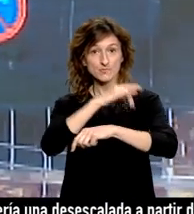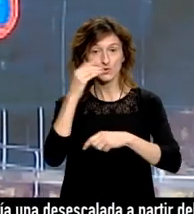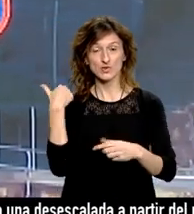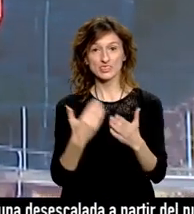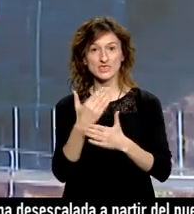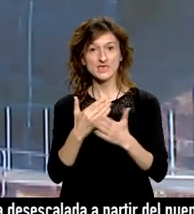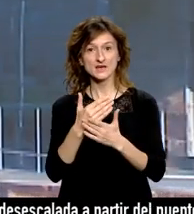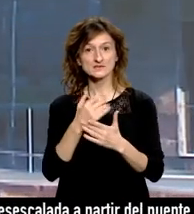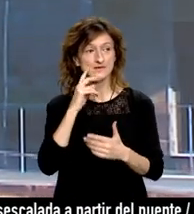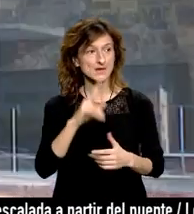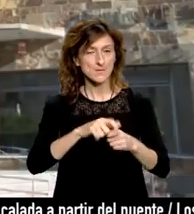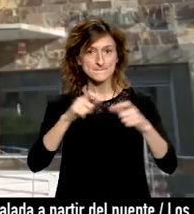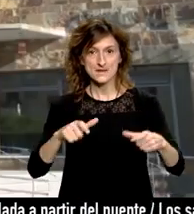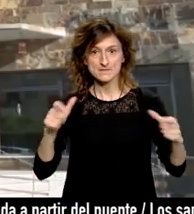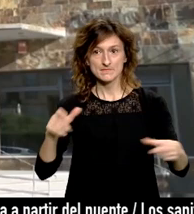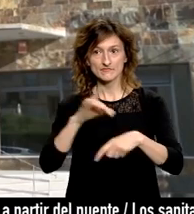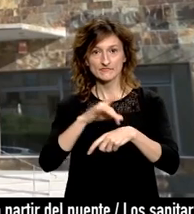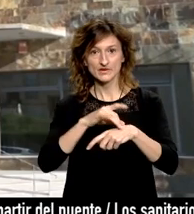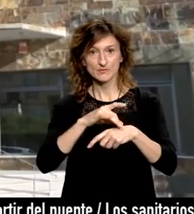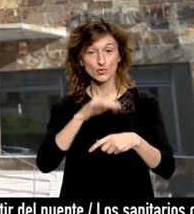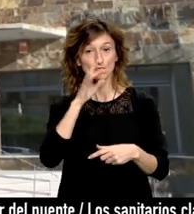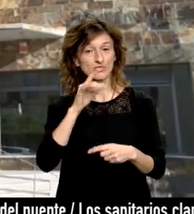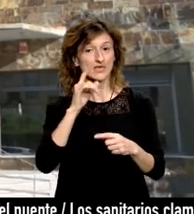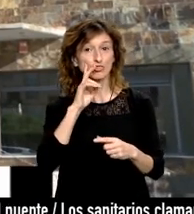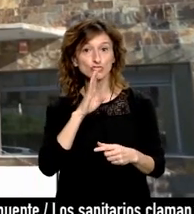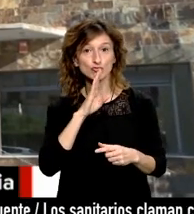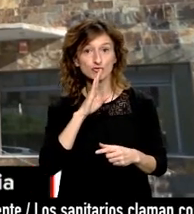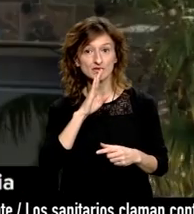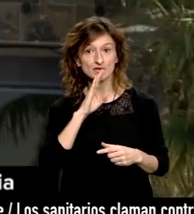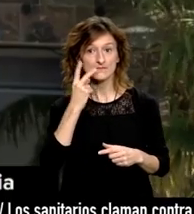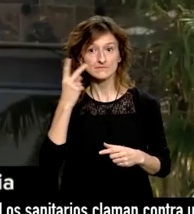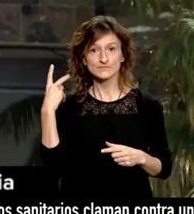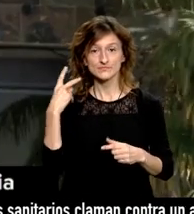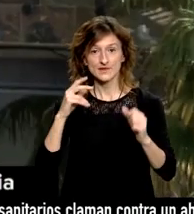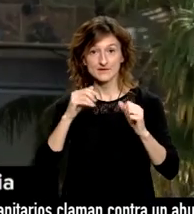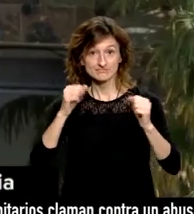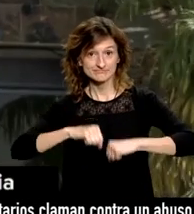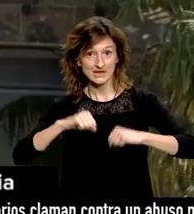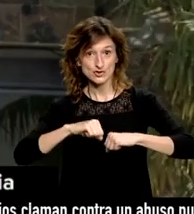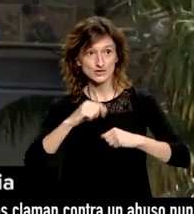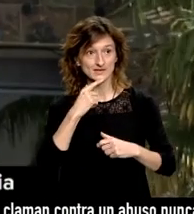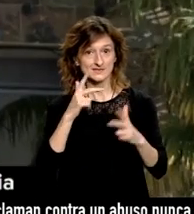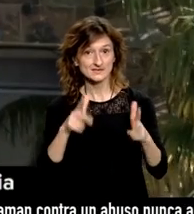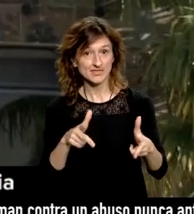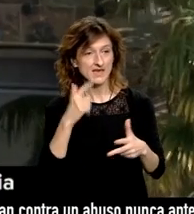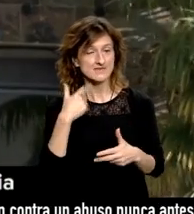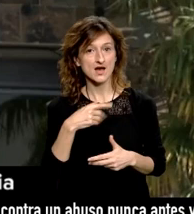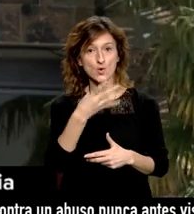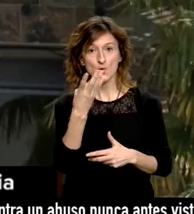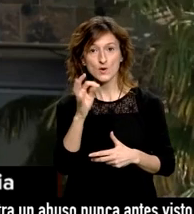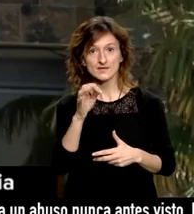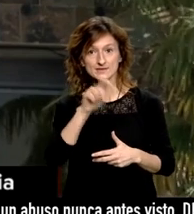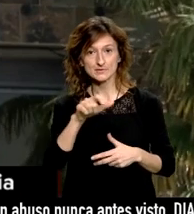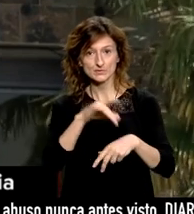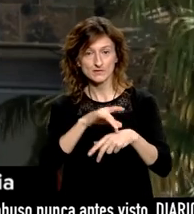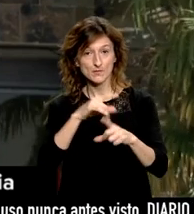últimos días han aumentado los contagios. Uno de los últimos brotes se ha localizado en esta residencia de ancianos, donde ya hay más de